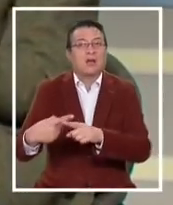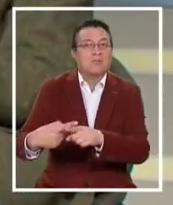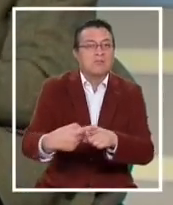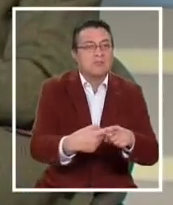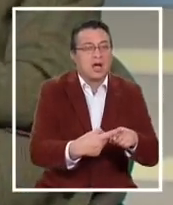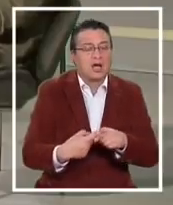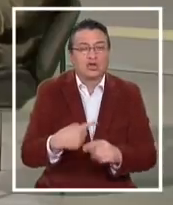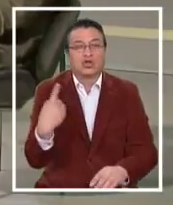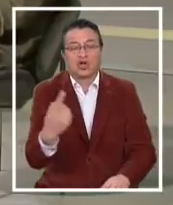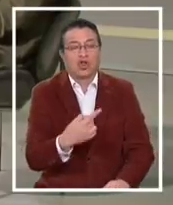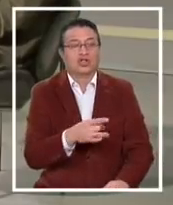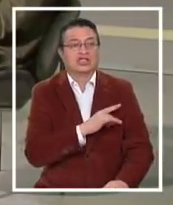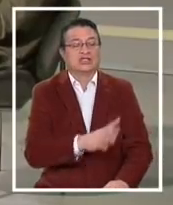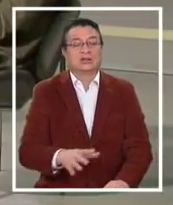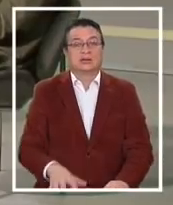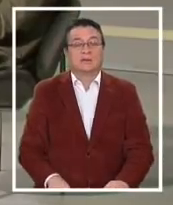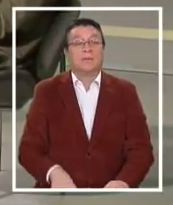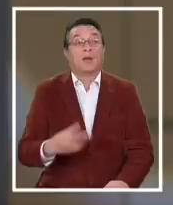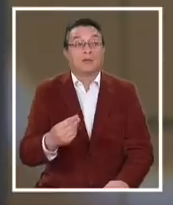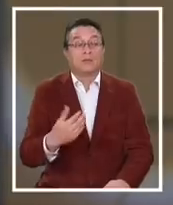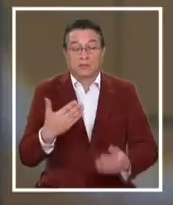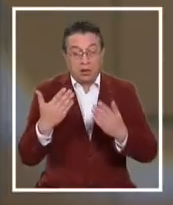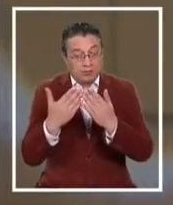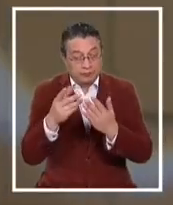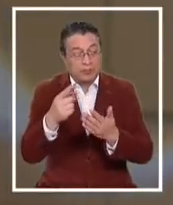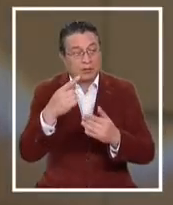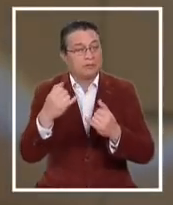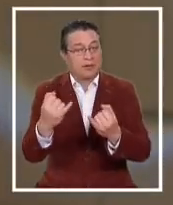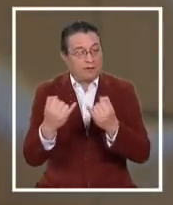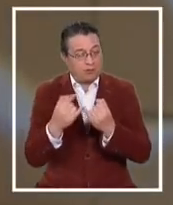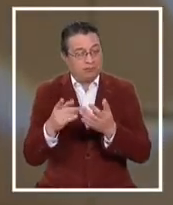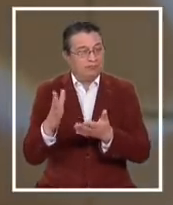país? Matías, me parece una lectura sesgada